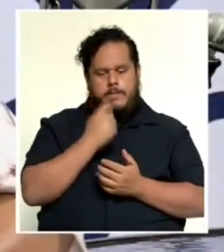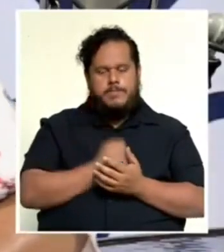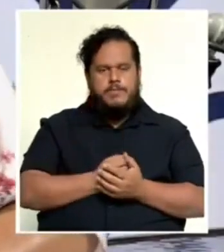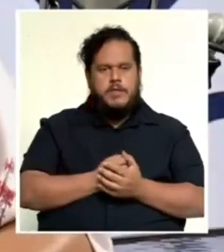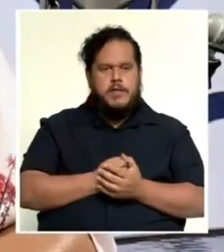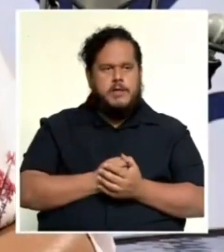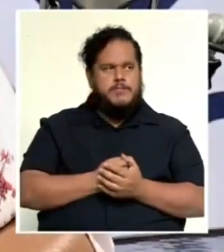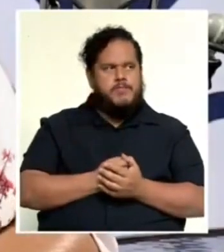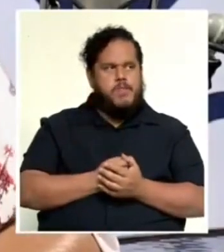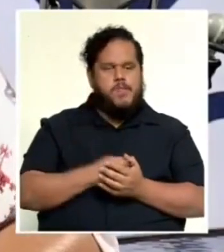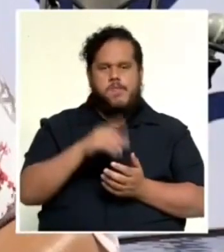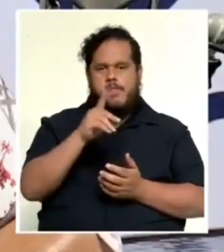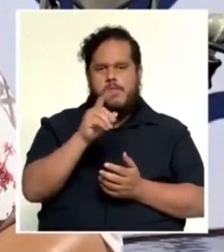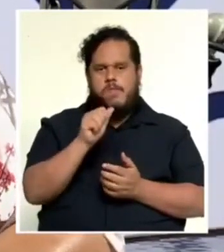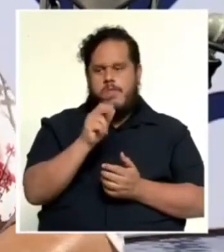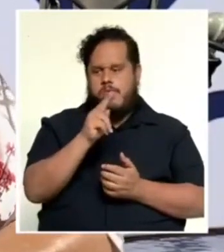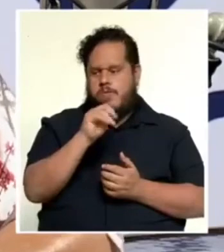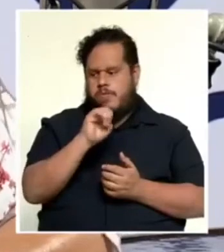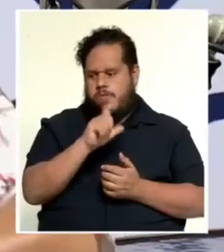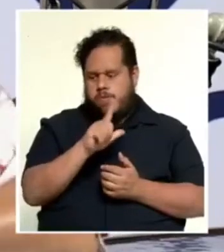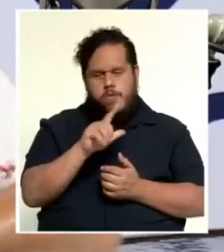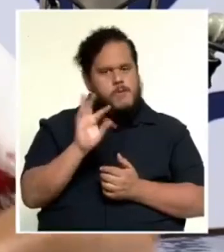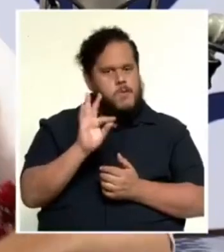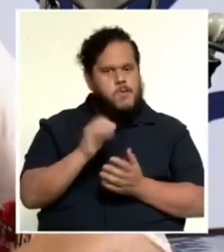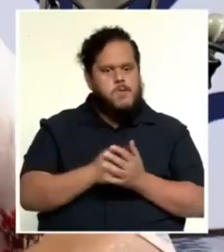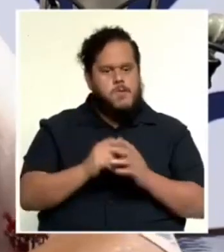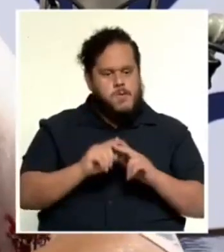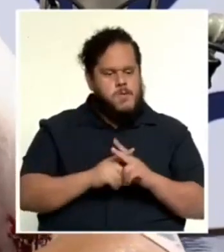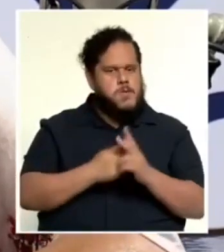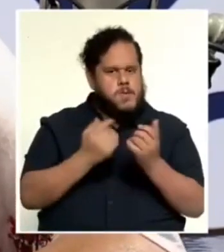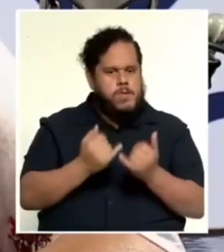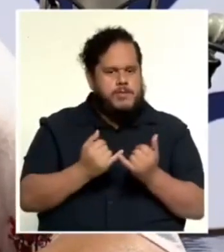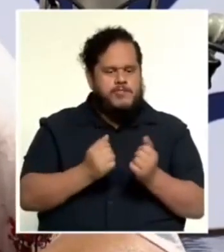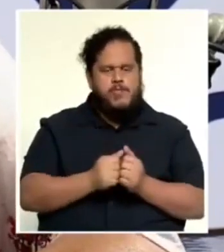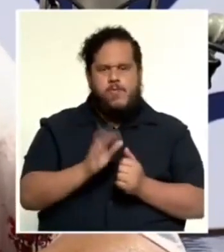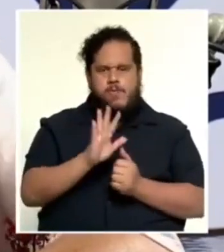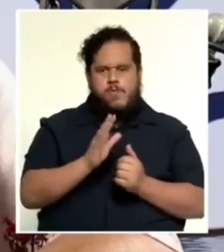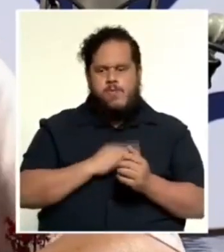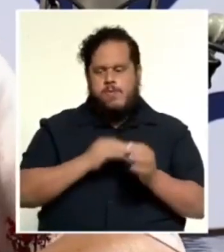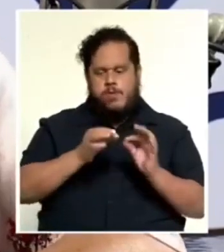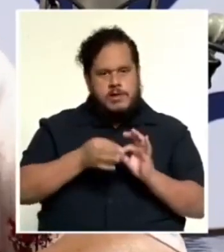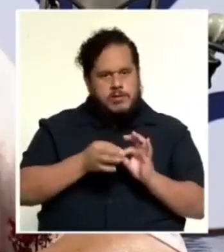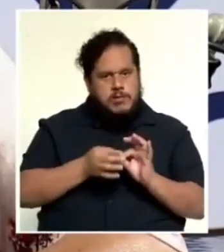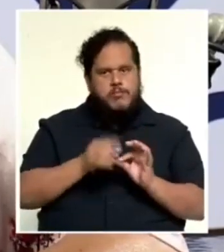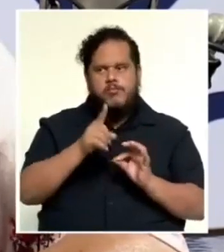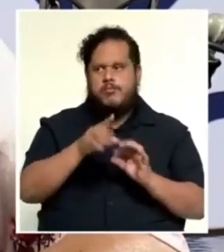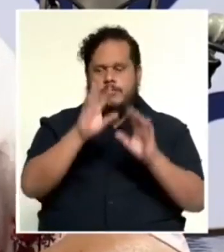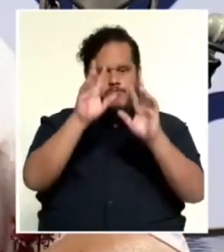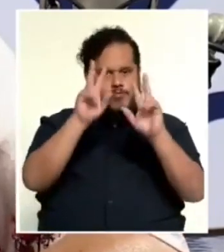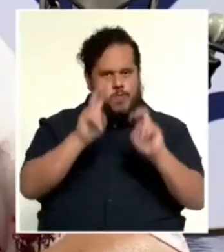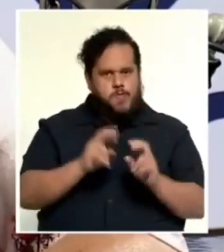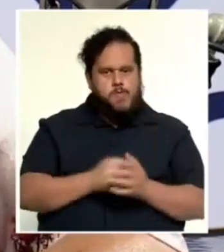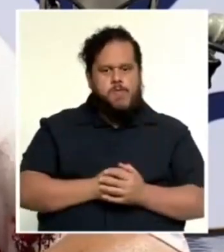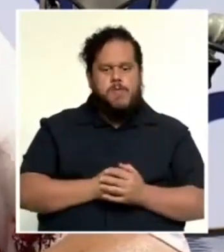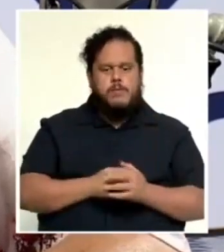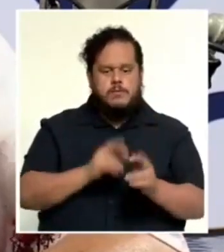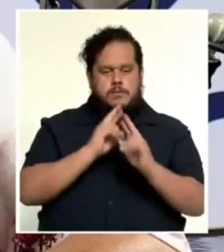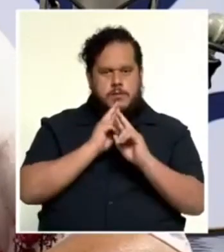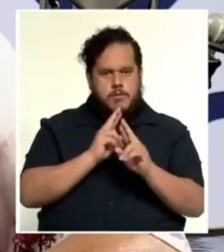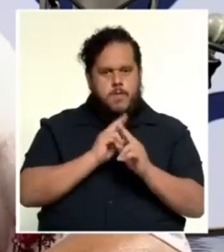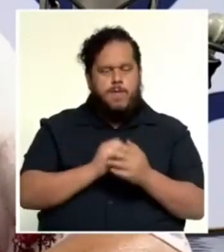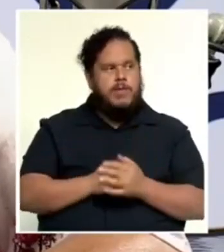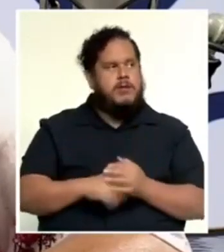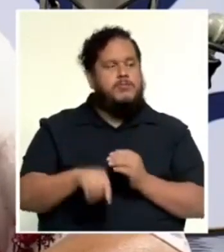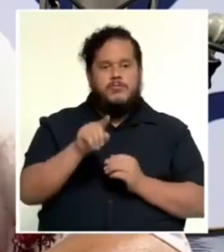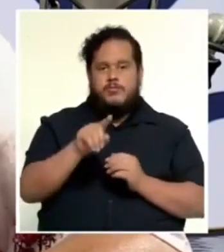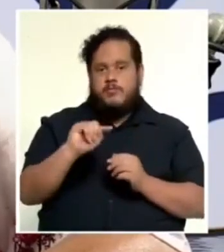Don Daniel Calvo, vamos a empezar ahora sí con su interpretación, su análisis de los resultados de